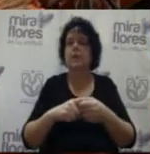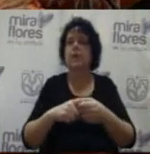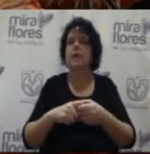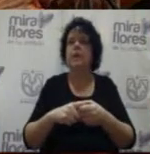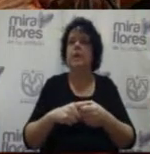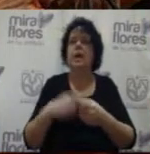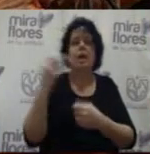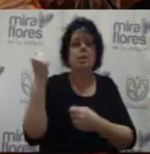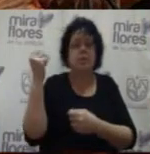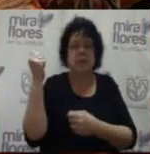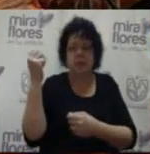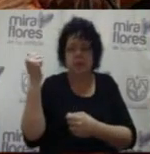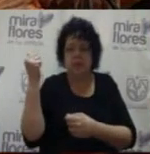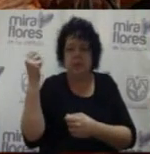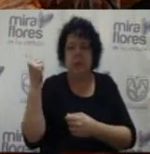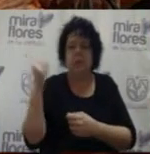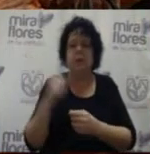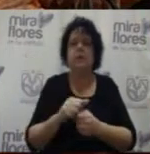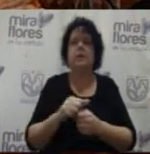pensionistas